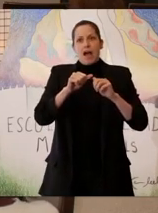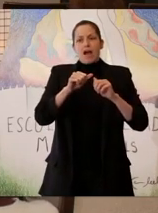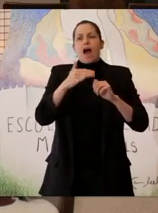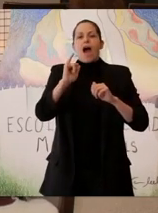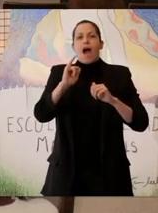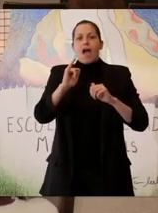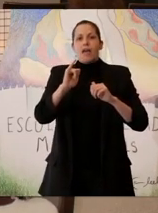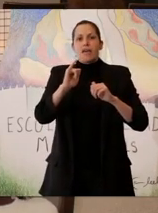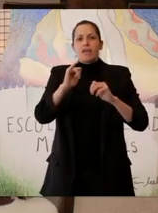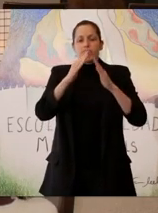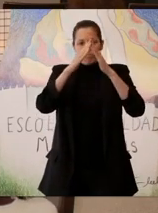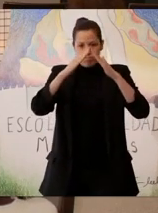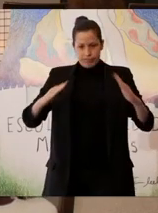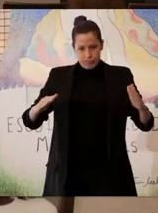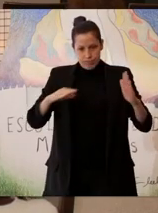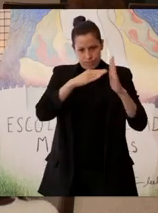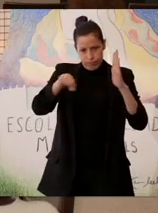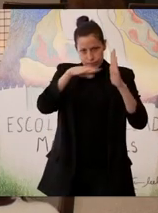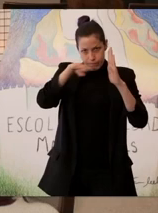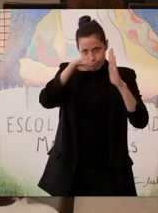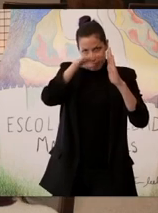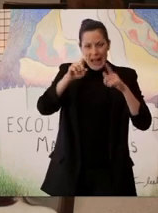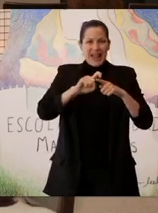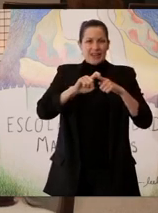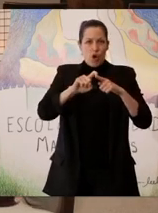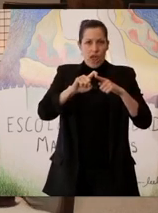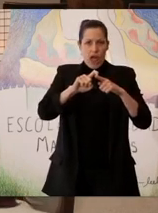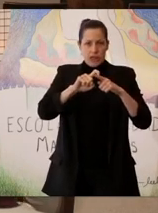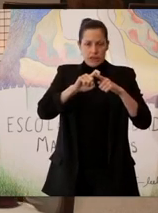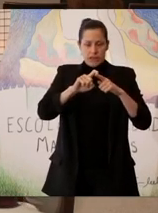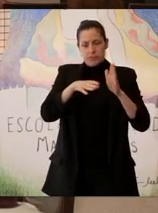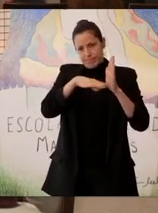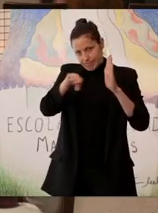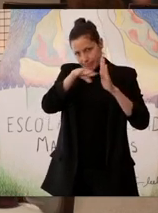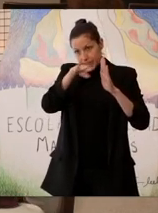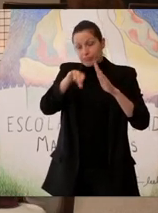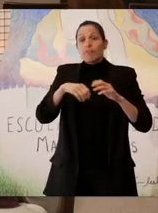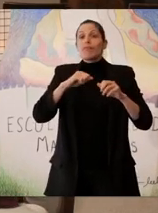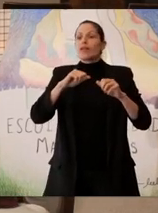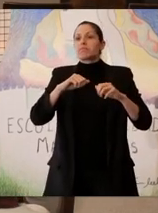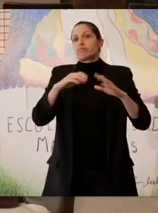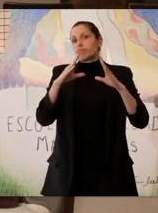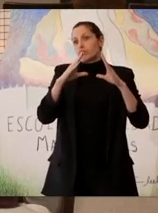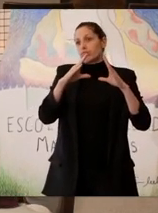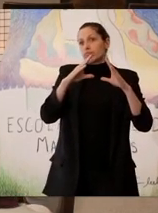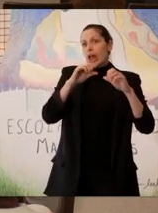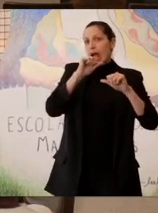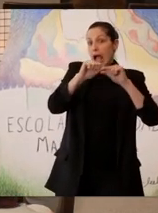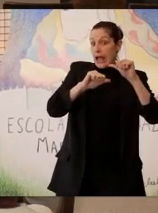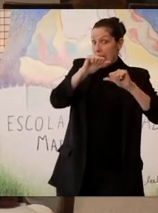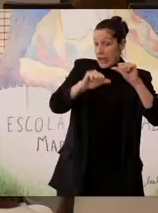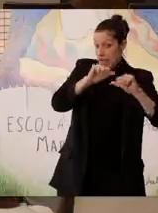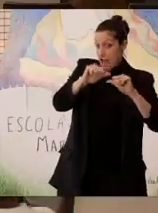y después, de forma piramidal, las diferentes categorías de fiscales. En la carrera actualmente somos el